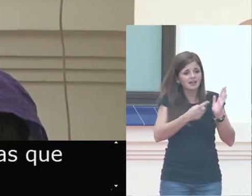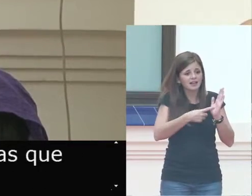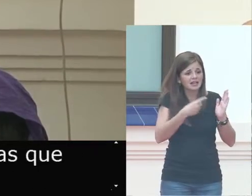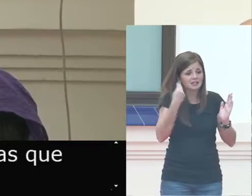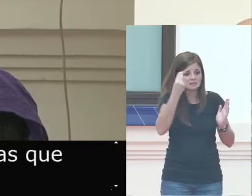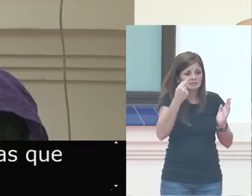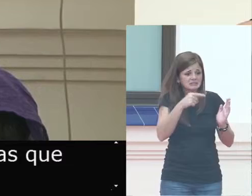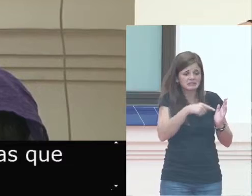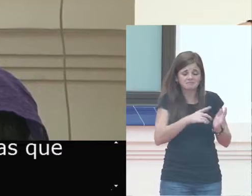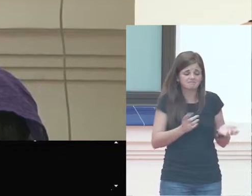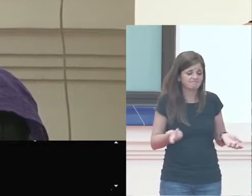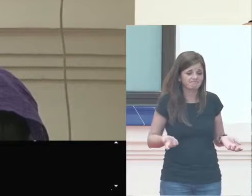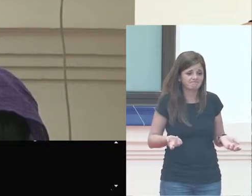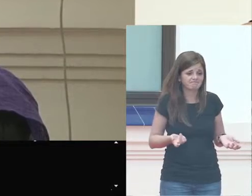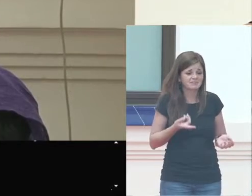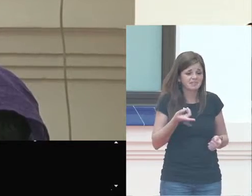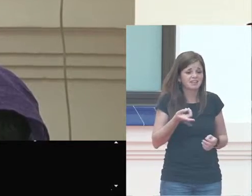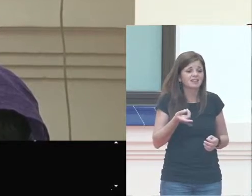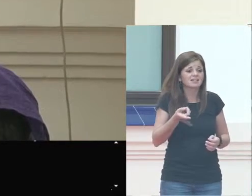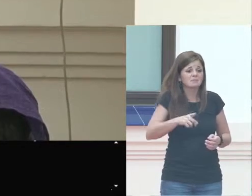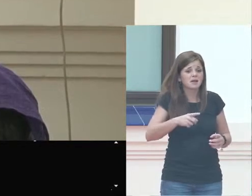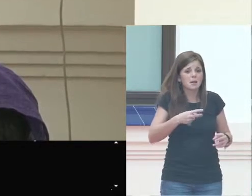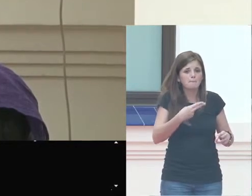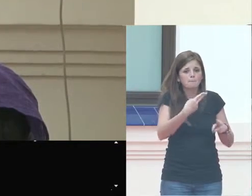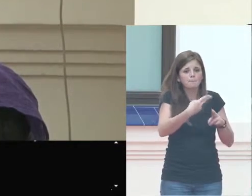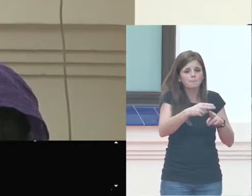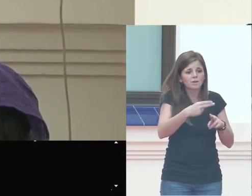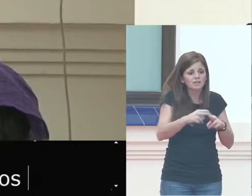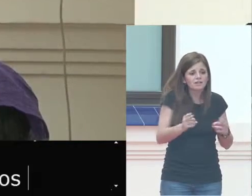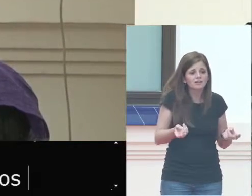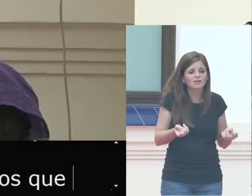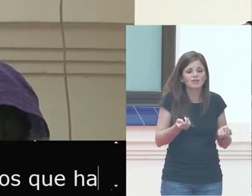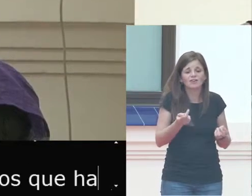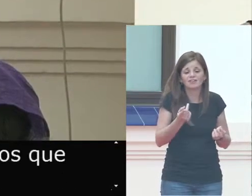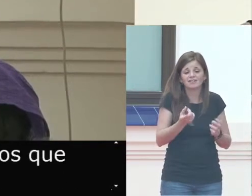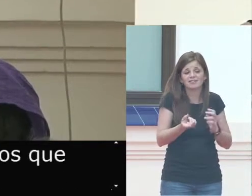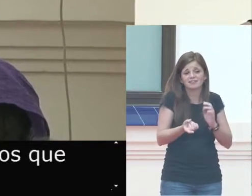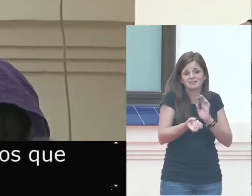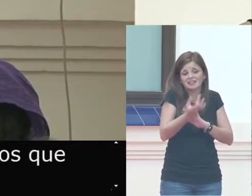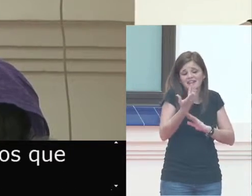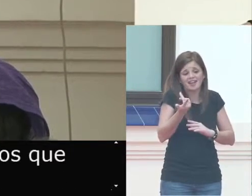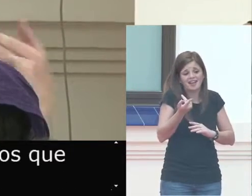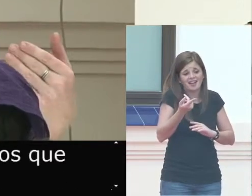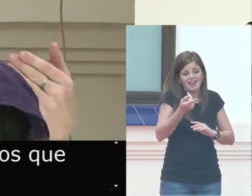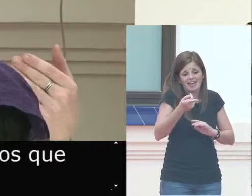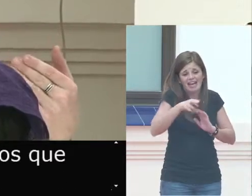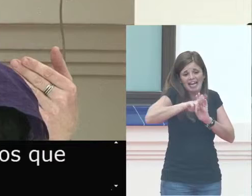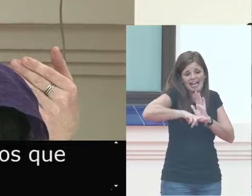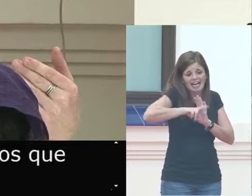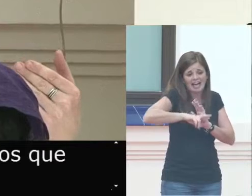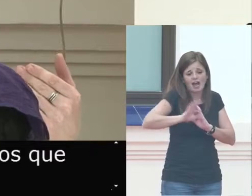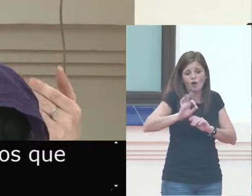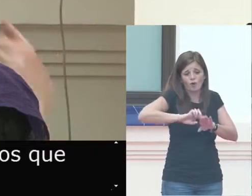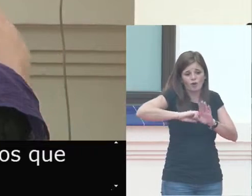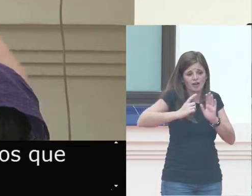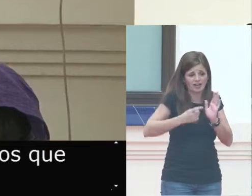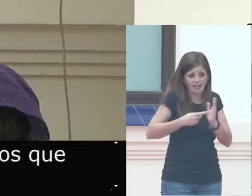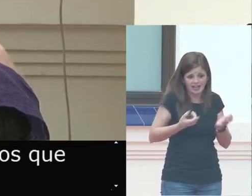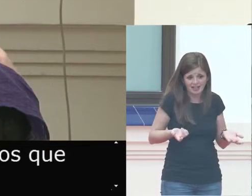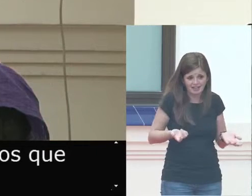También lo que hacen los políticos y los que hacen las leyes y las reglas es mirar a la